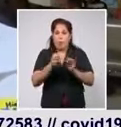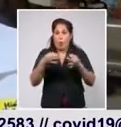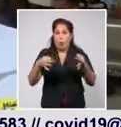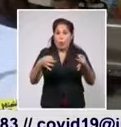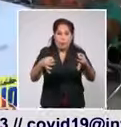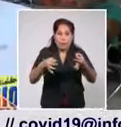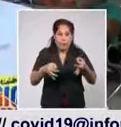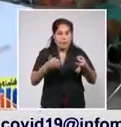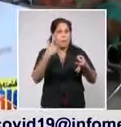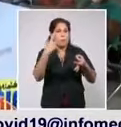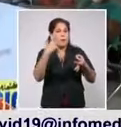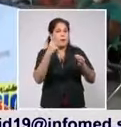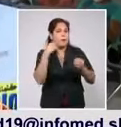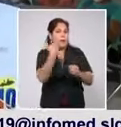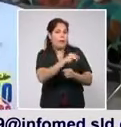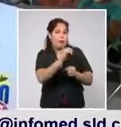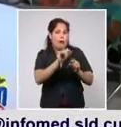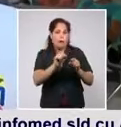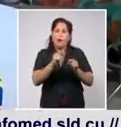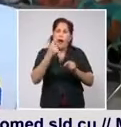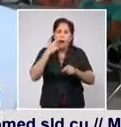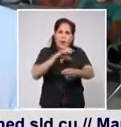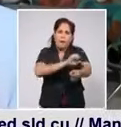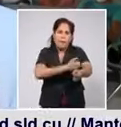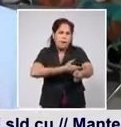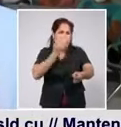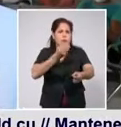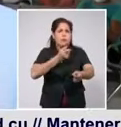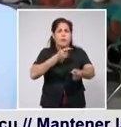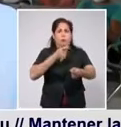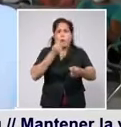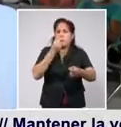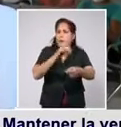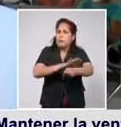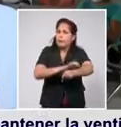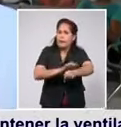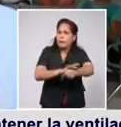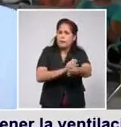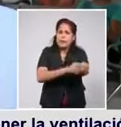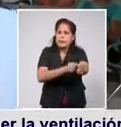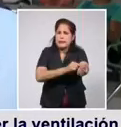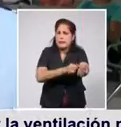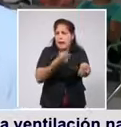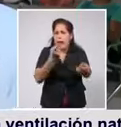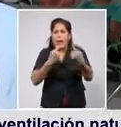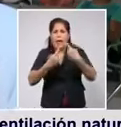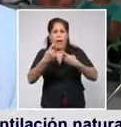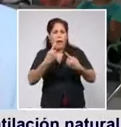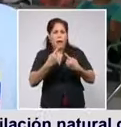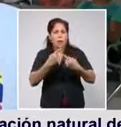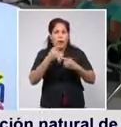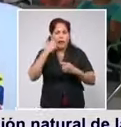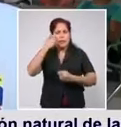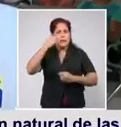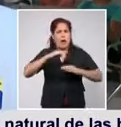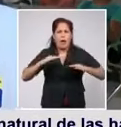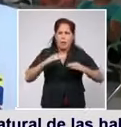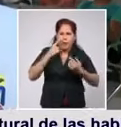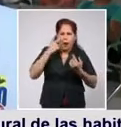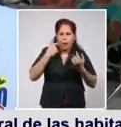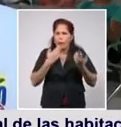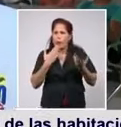primera inmunización. Se le toman los signos vitales, se evalúan por los médicos clínicos, se les revisa, se le hace un examen físico, van los